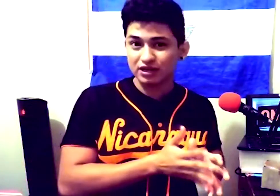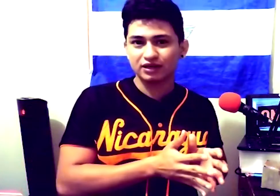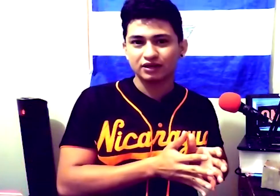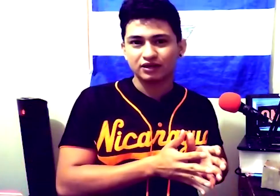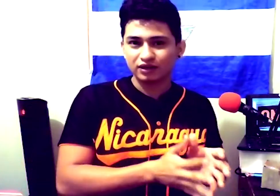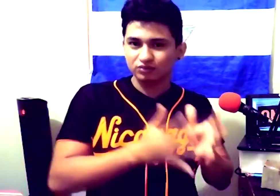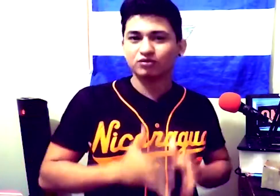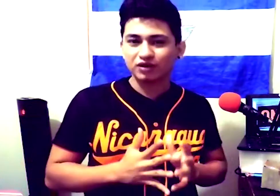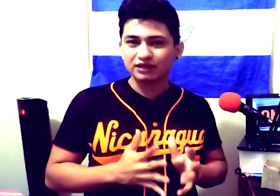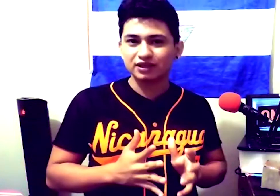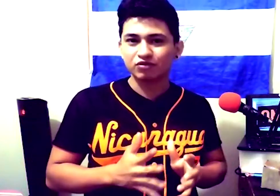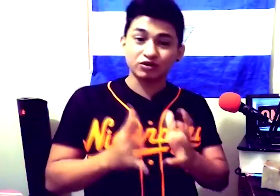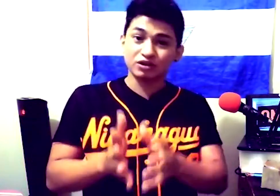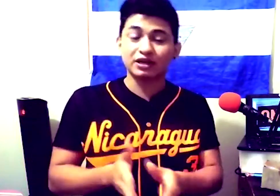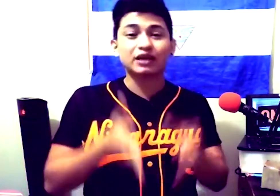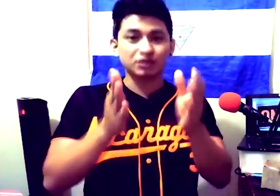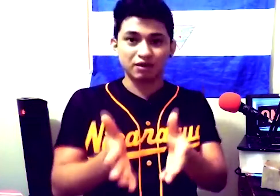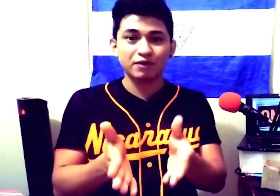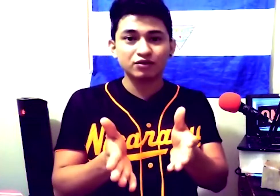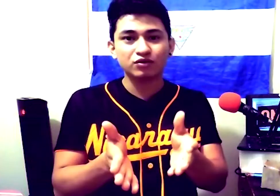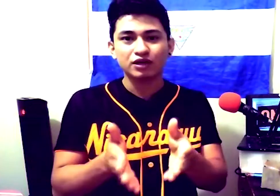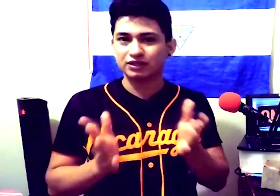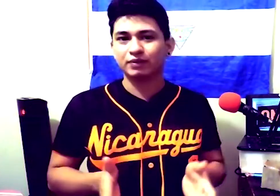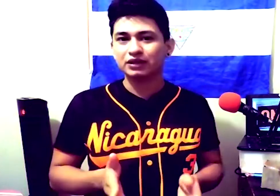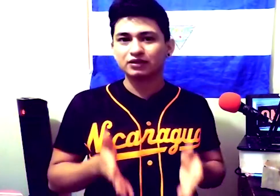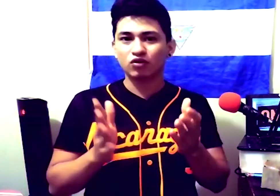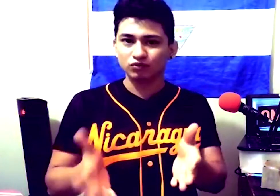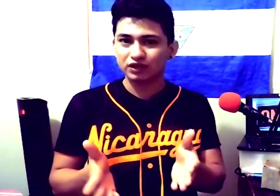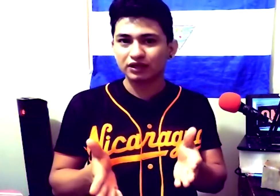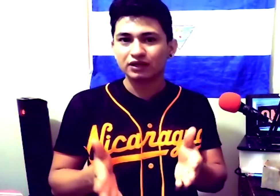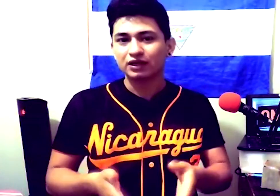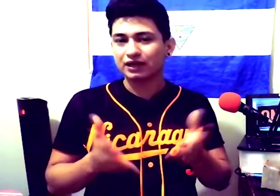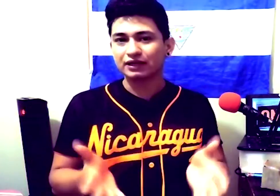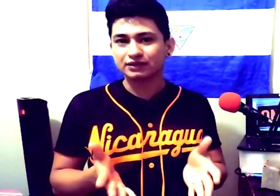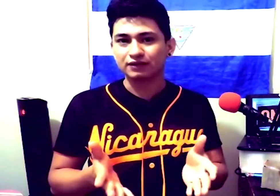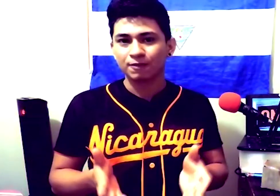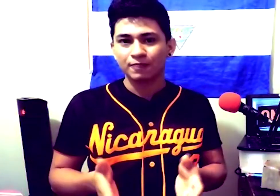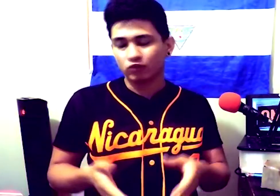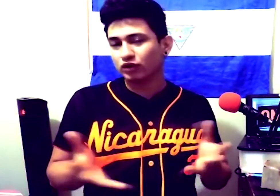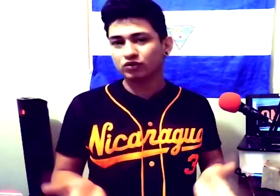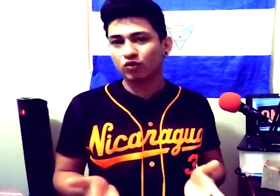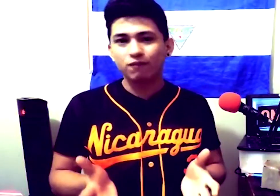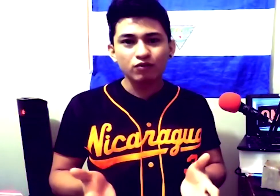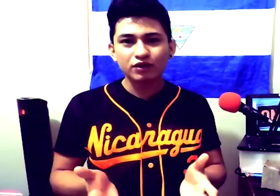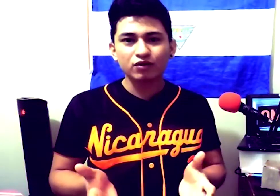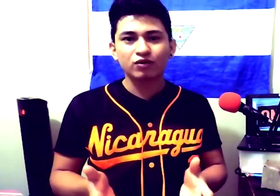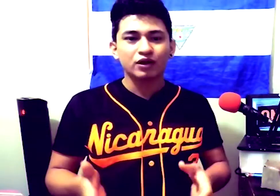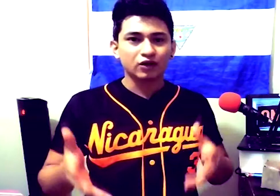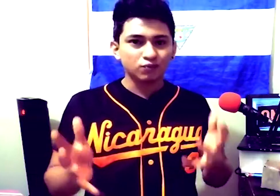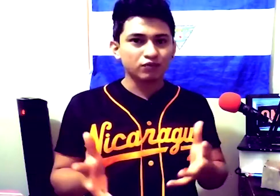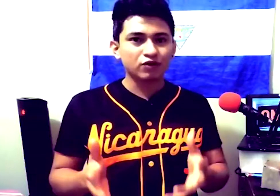no quiere que nosotros realicemos y no quiere que los demás medios independientes como ustedes realicen. Nuestro